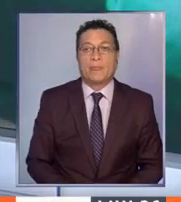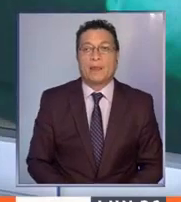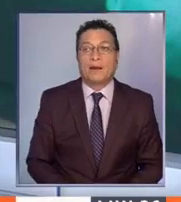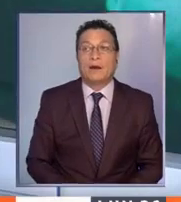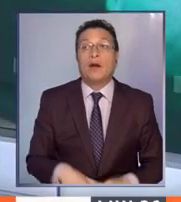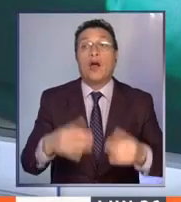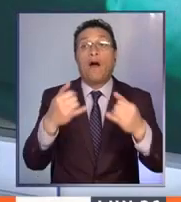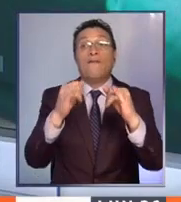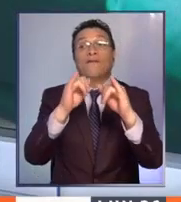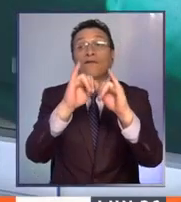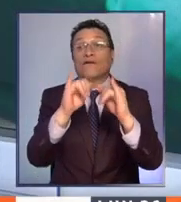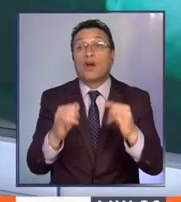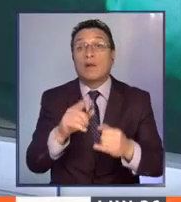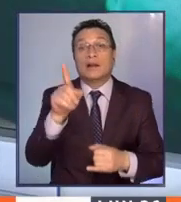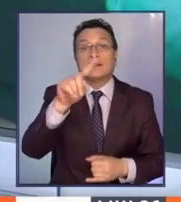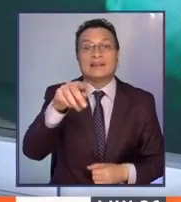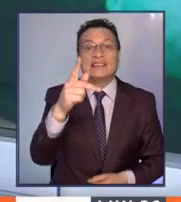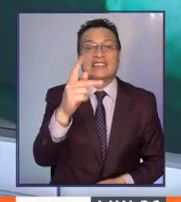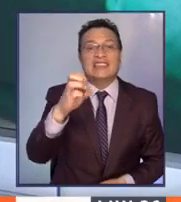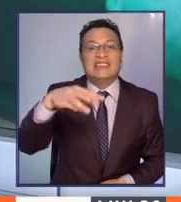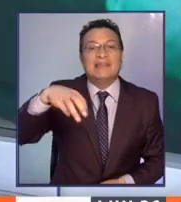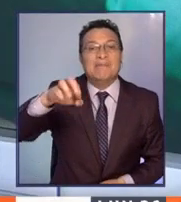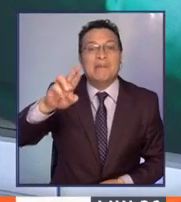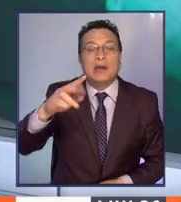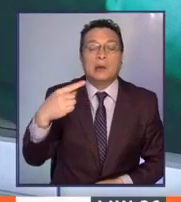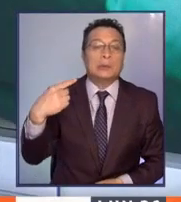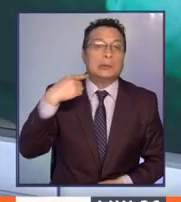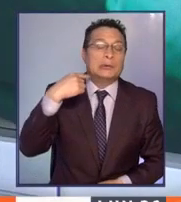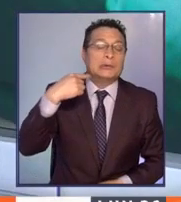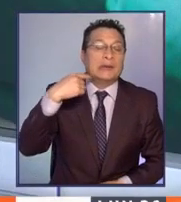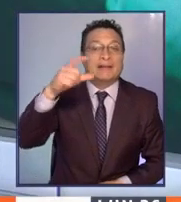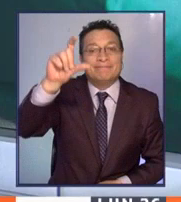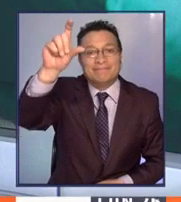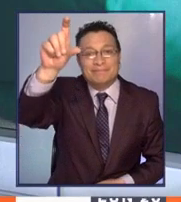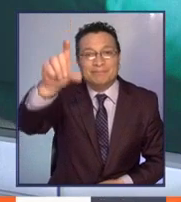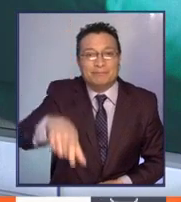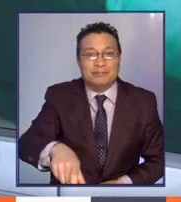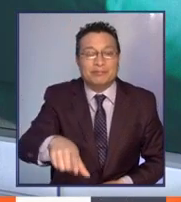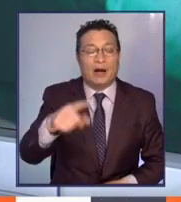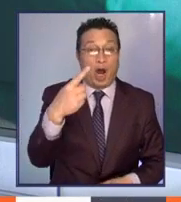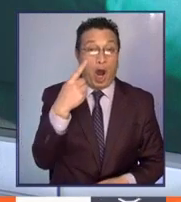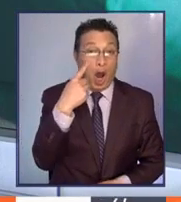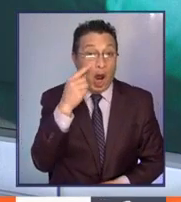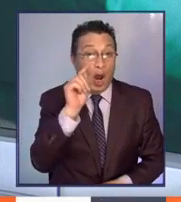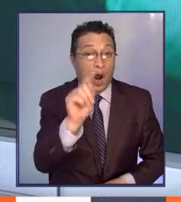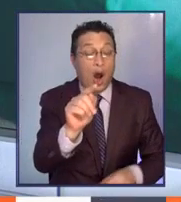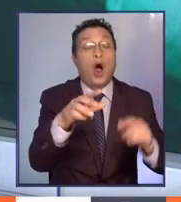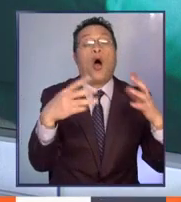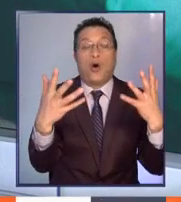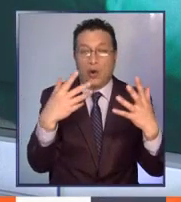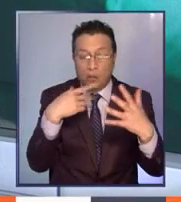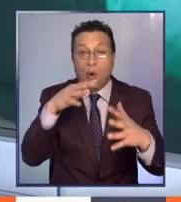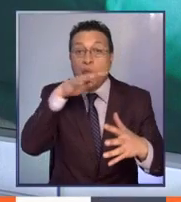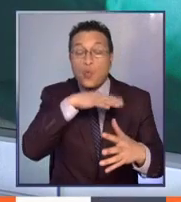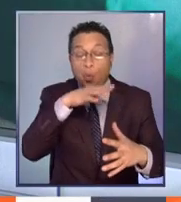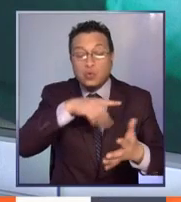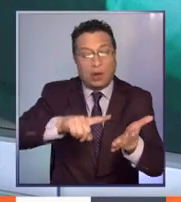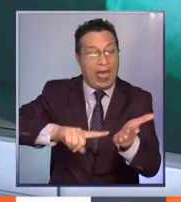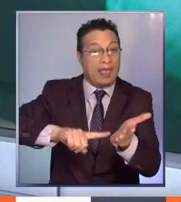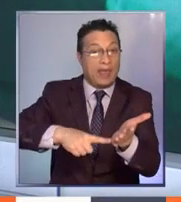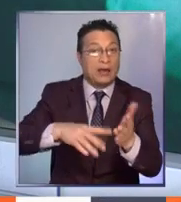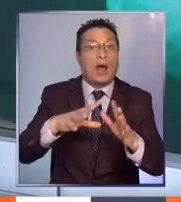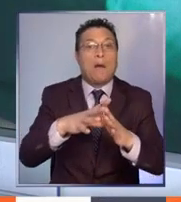El método del skimmer sigue afectando a los usuarios de tarjetas bancarias. Las bandas dedicadas a este delito utilizan técnicas cada vez